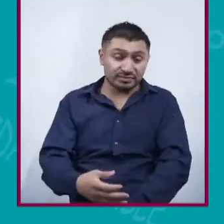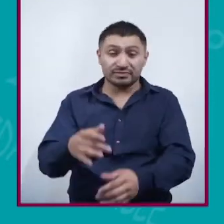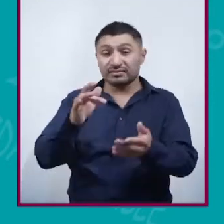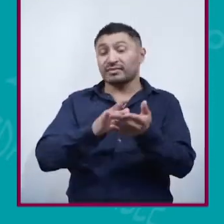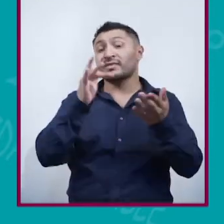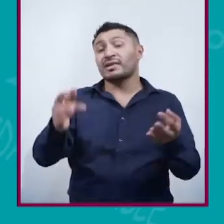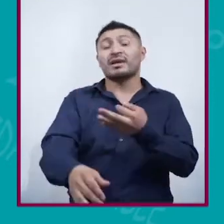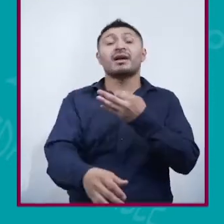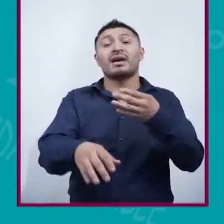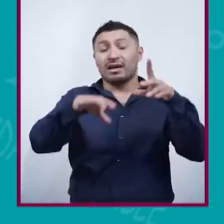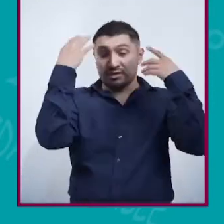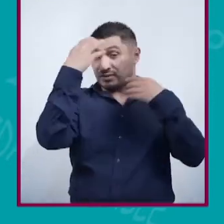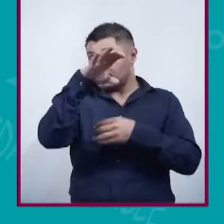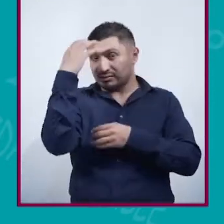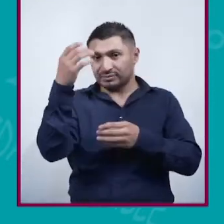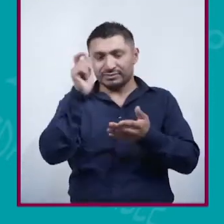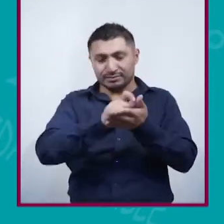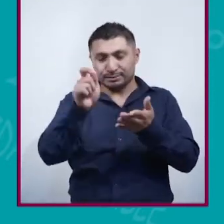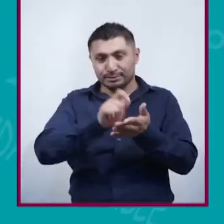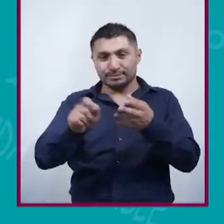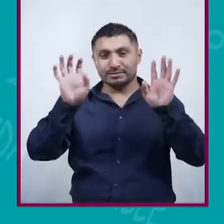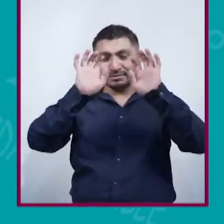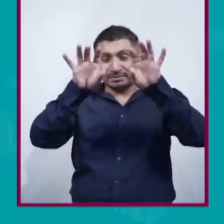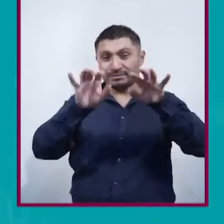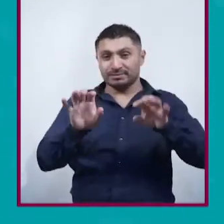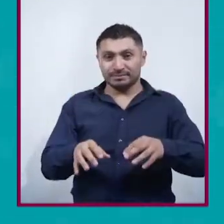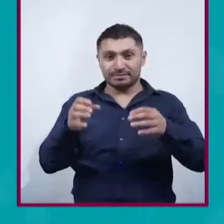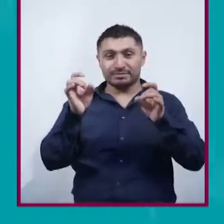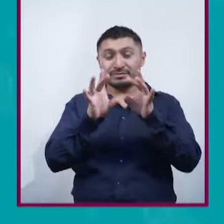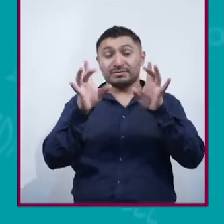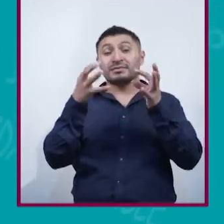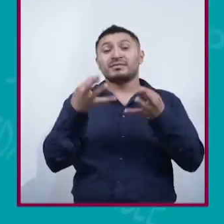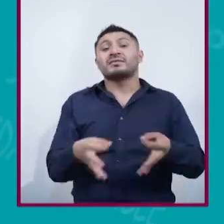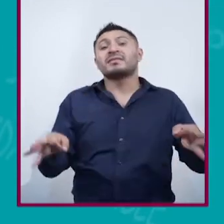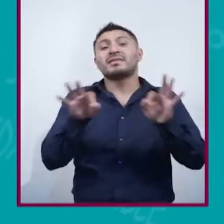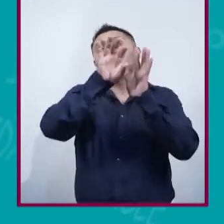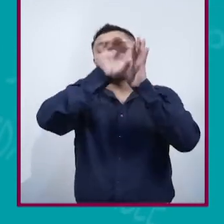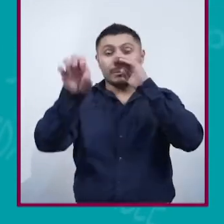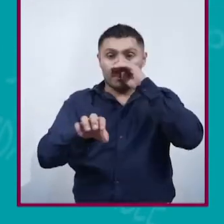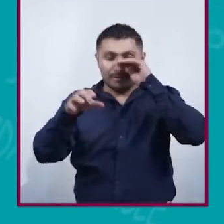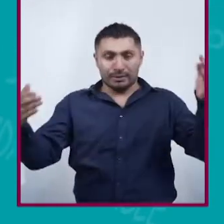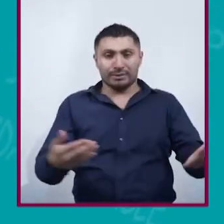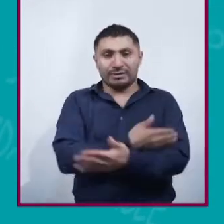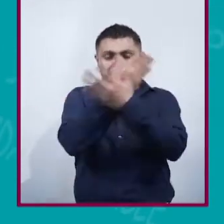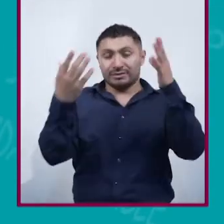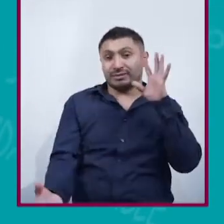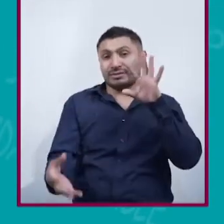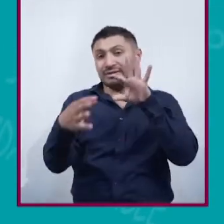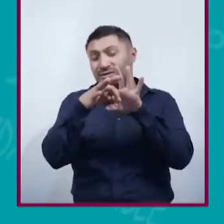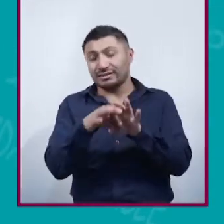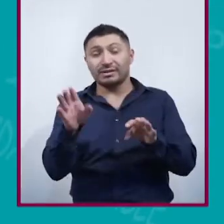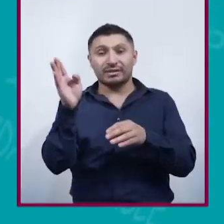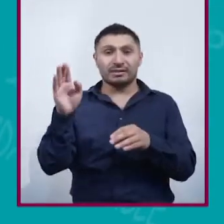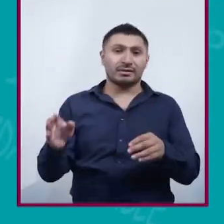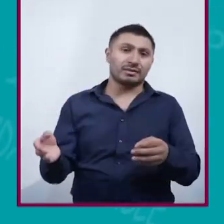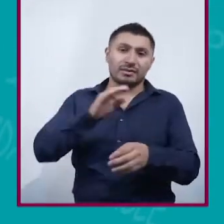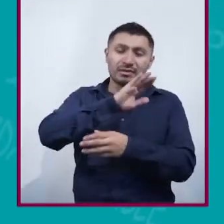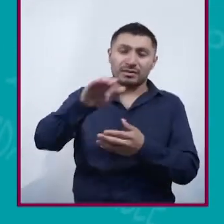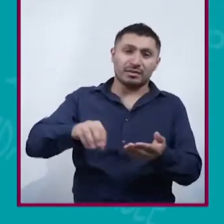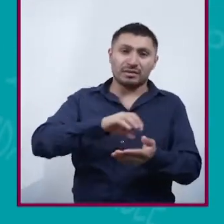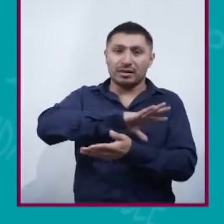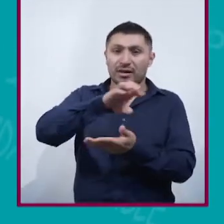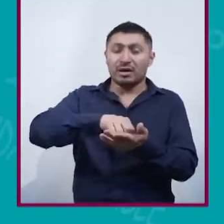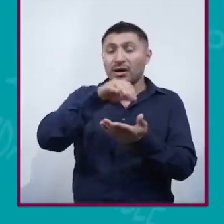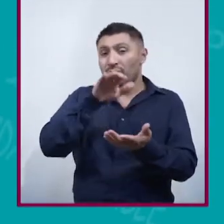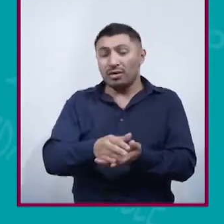familiar, gracias a las fotografías se registran acontecimientos importantes como nacimientos, enlaces, bodas, viajes